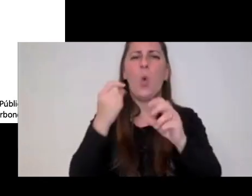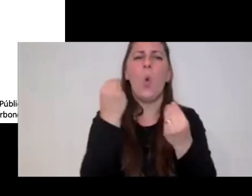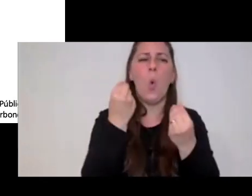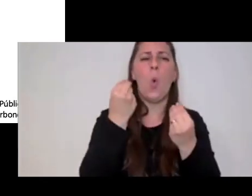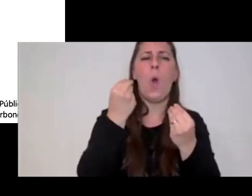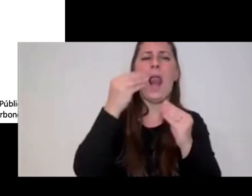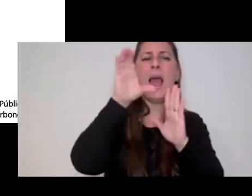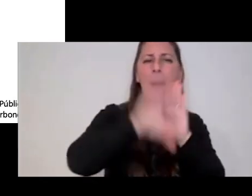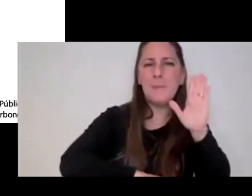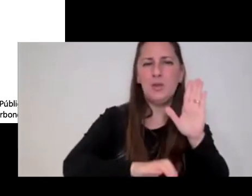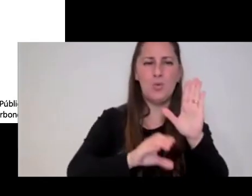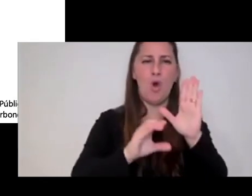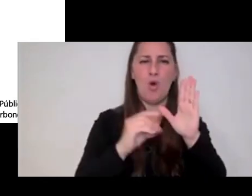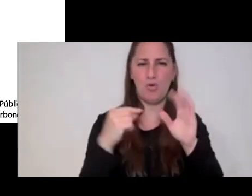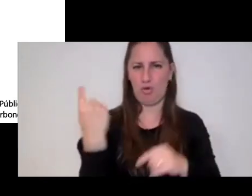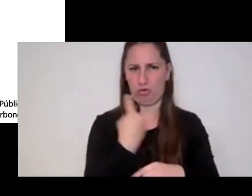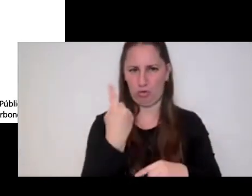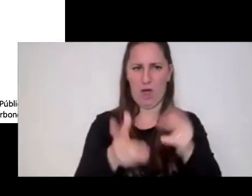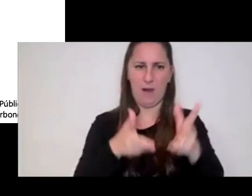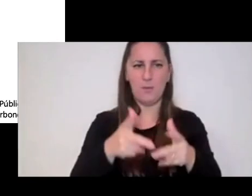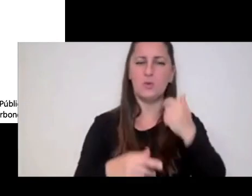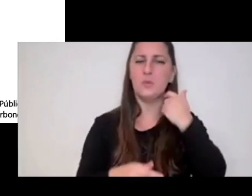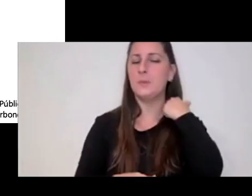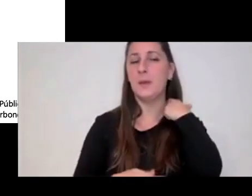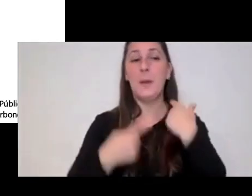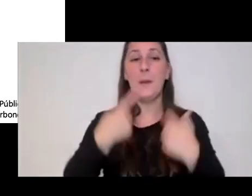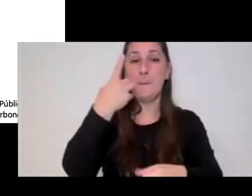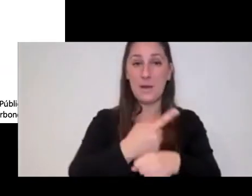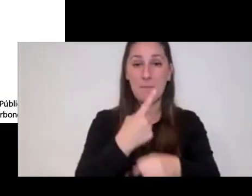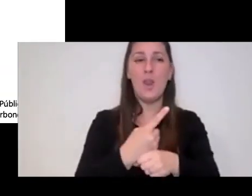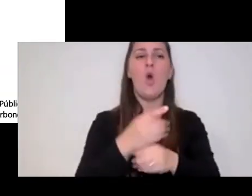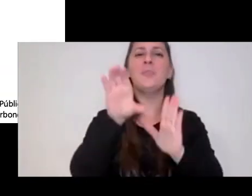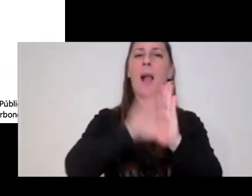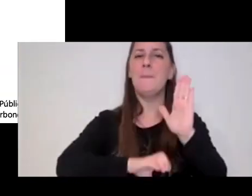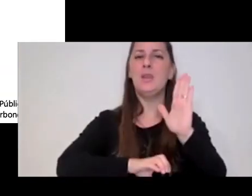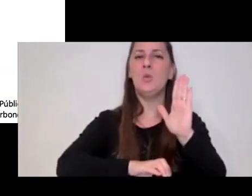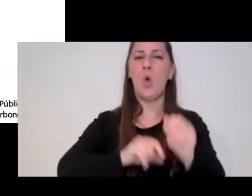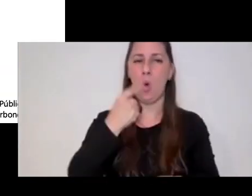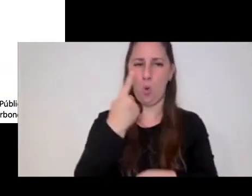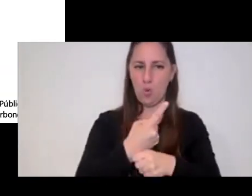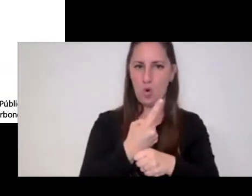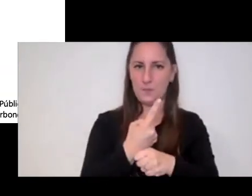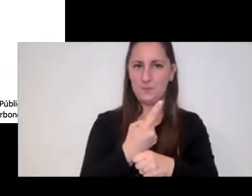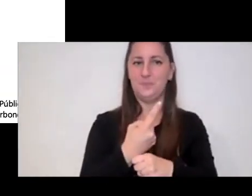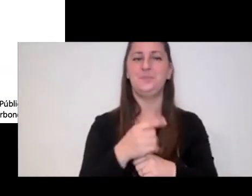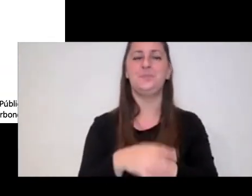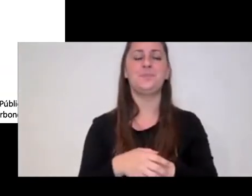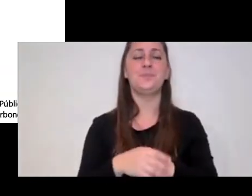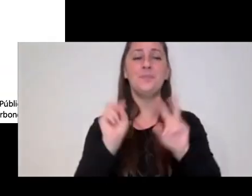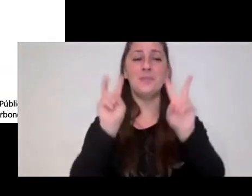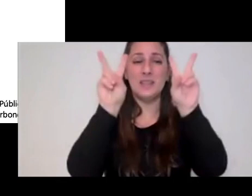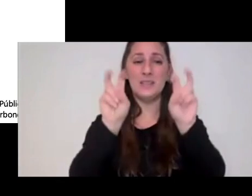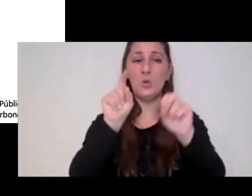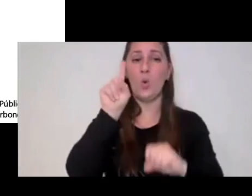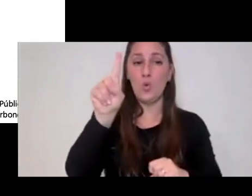ubicados, ¿sí? Y la primera parte nos toca ver el capítulo 1. Observen ustedes que el título 1, como dije antes, se divide en